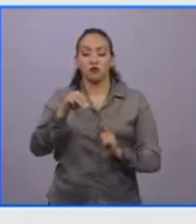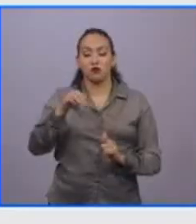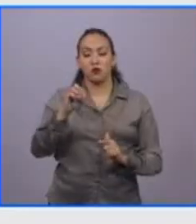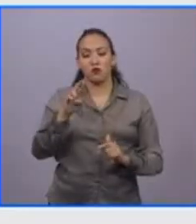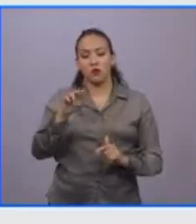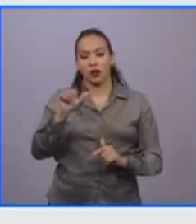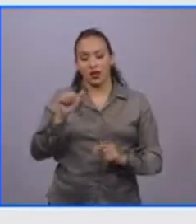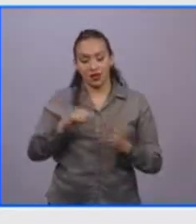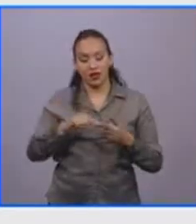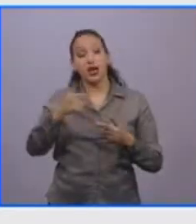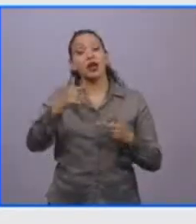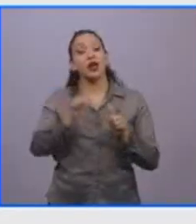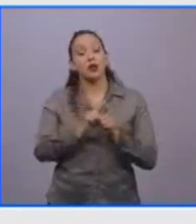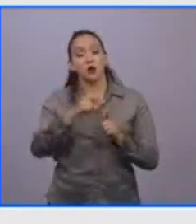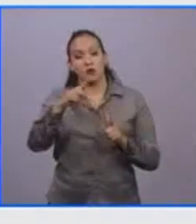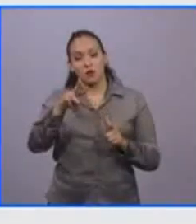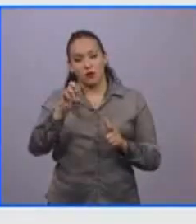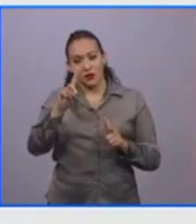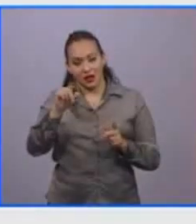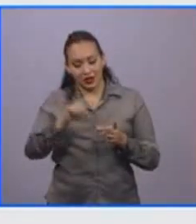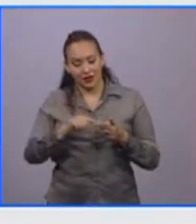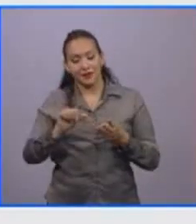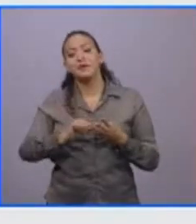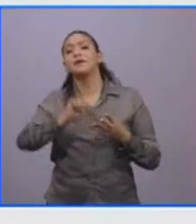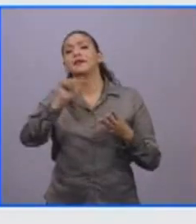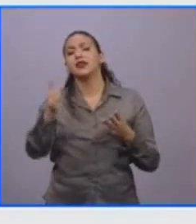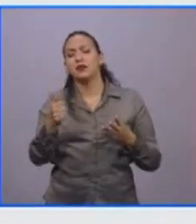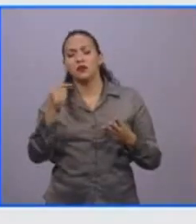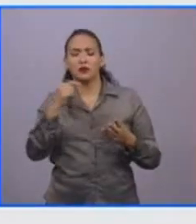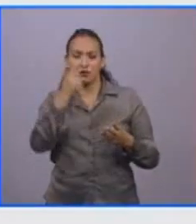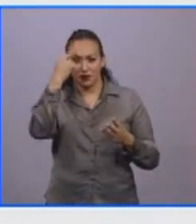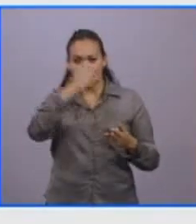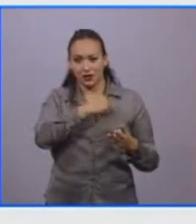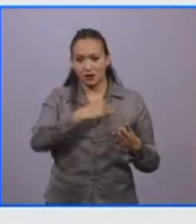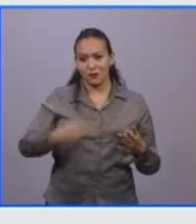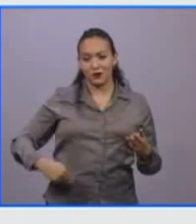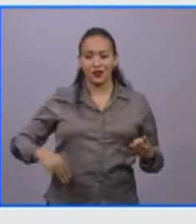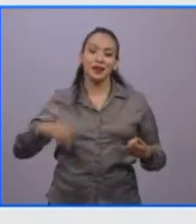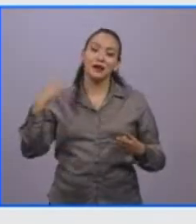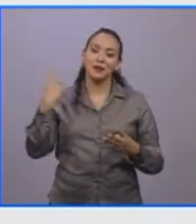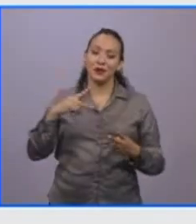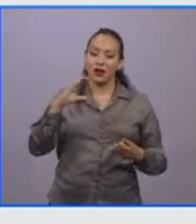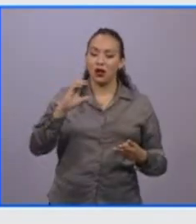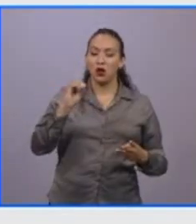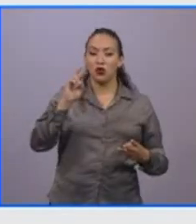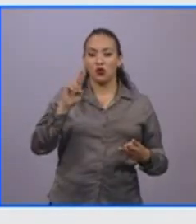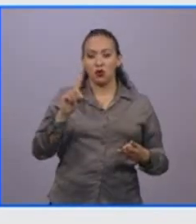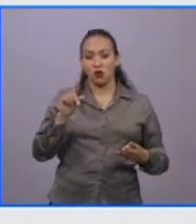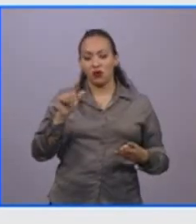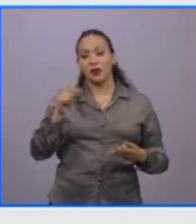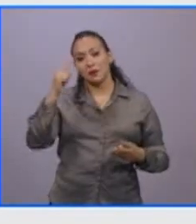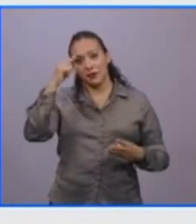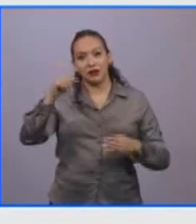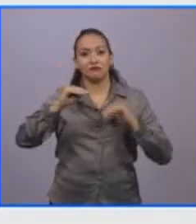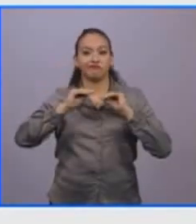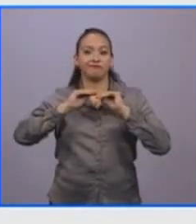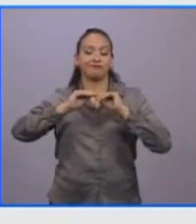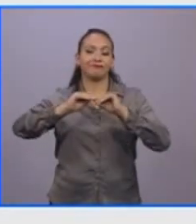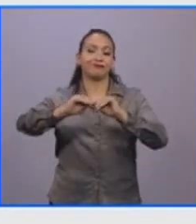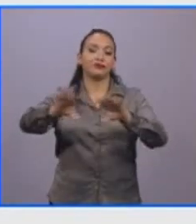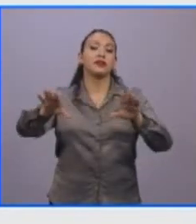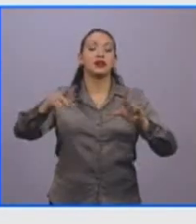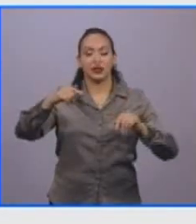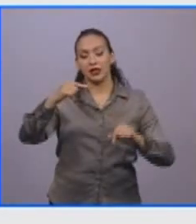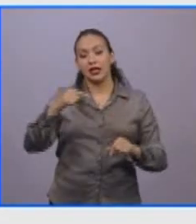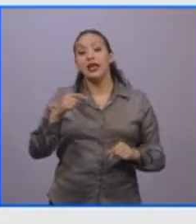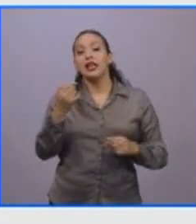Partido Verde, así como contra su candidato a la presidencia del municipio de Córdoba, Veracruz, por supuestas actividades de precampaña y omisión